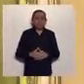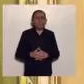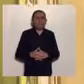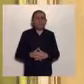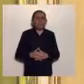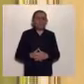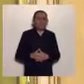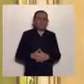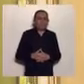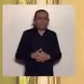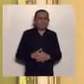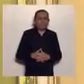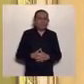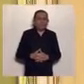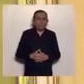amor.